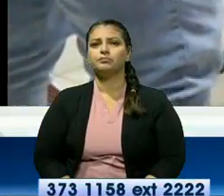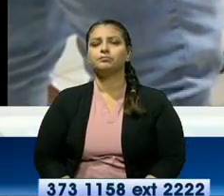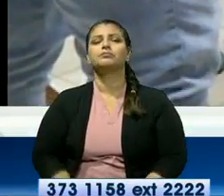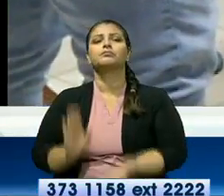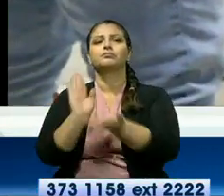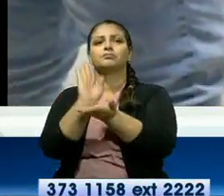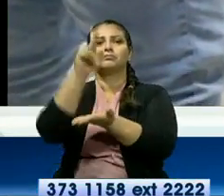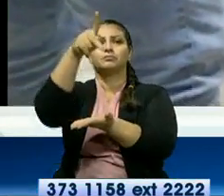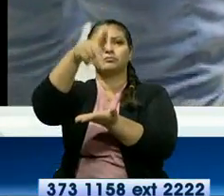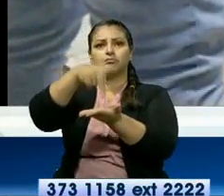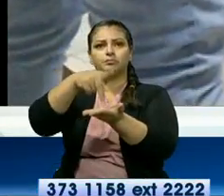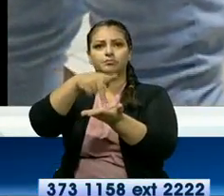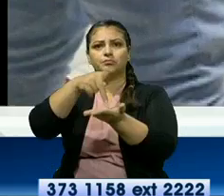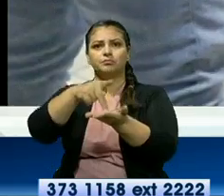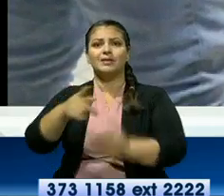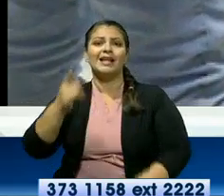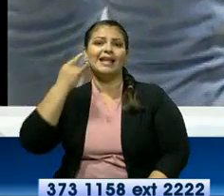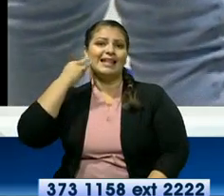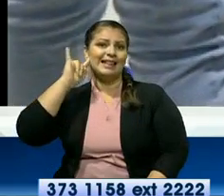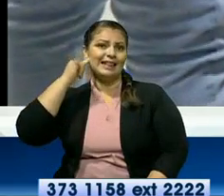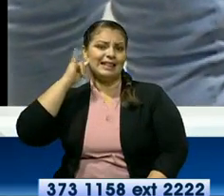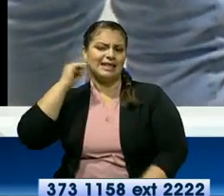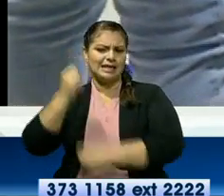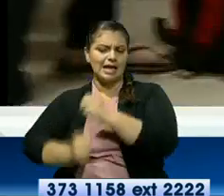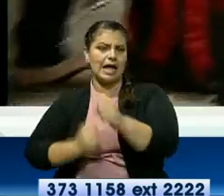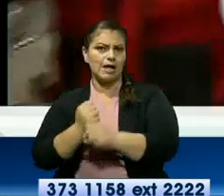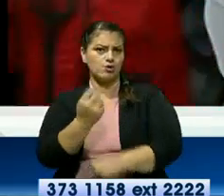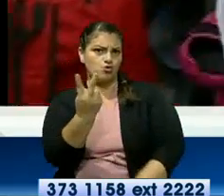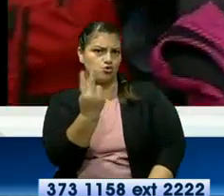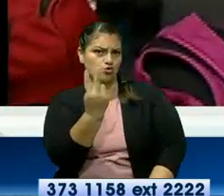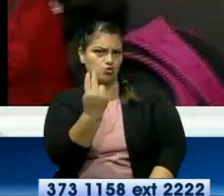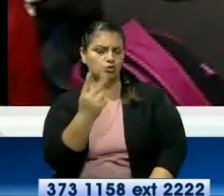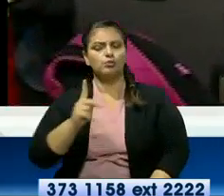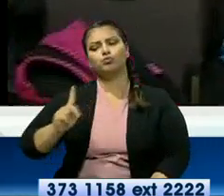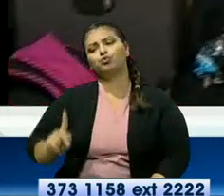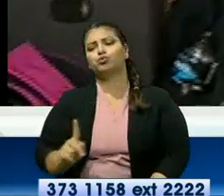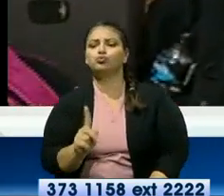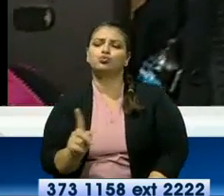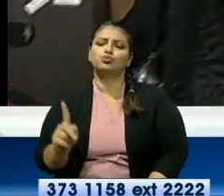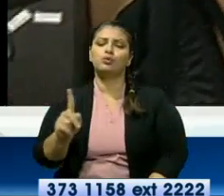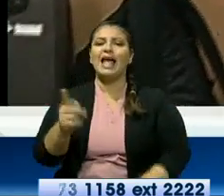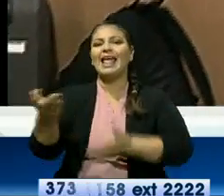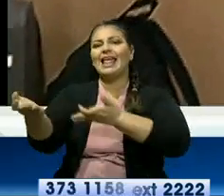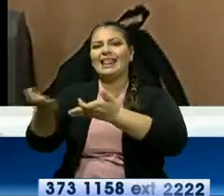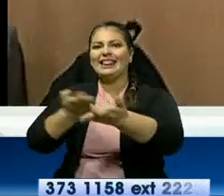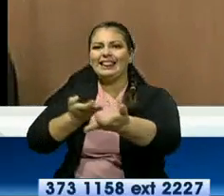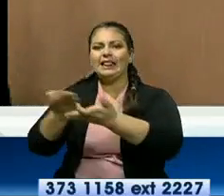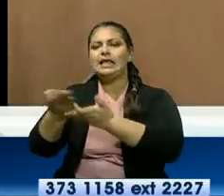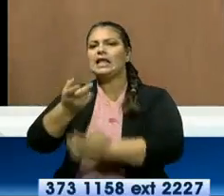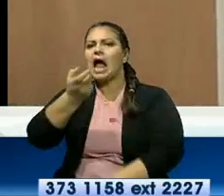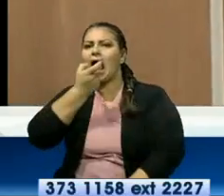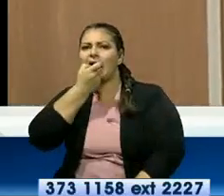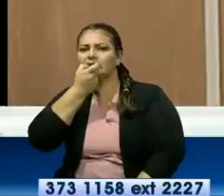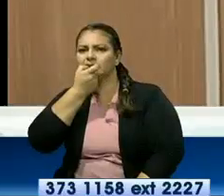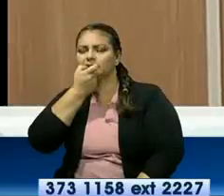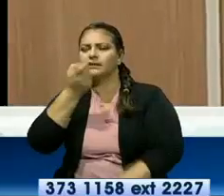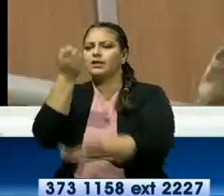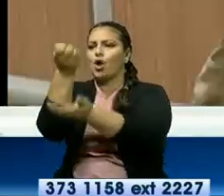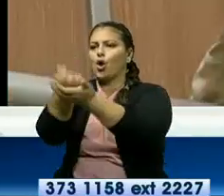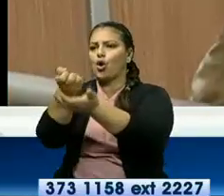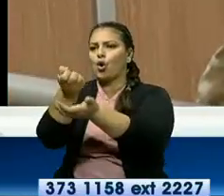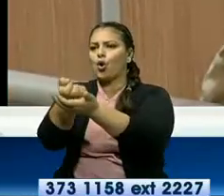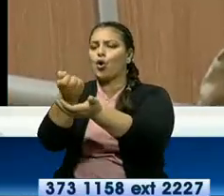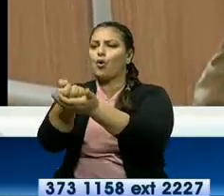de Bastión Popular, al noroeste de Guayaquil. Según familiares de la víctima, el sujeto la